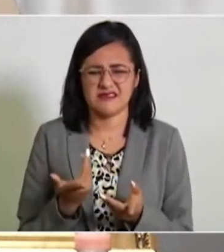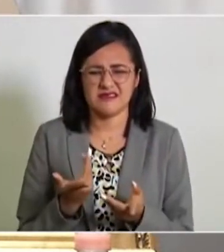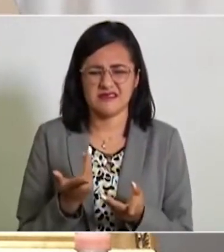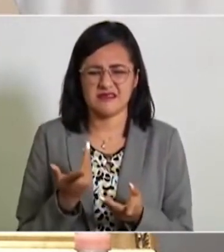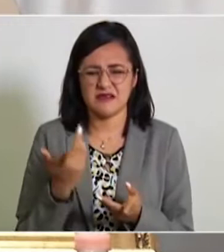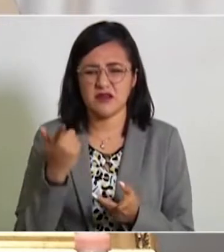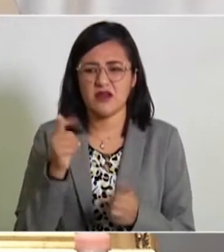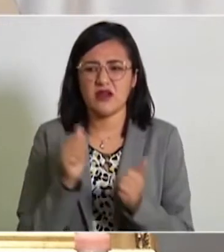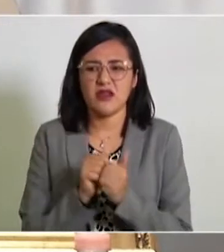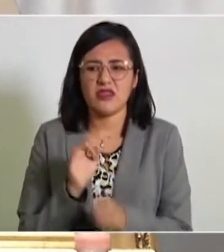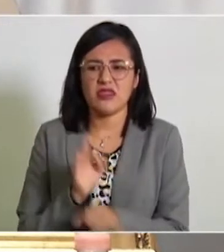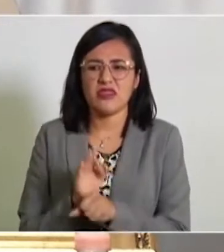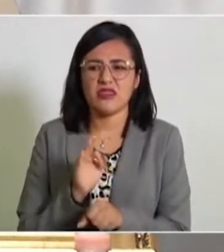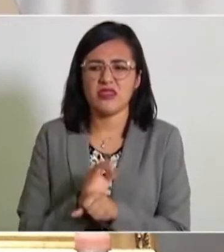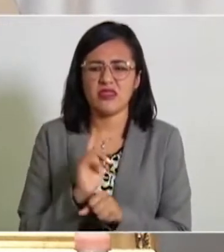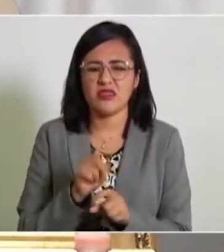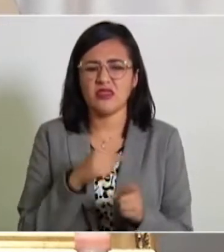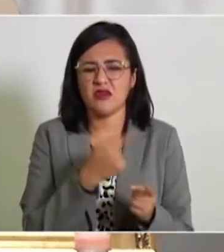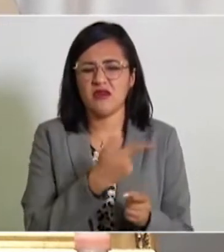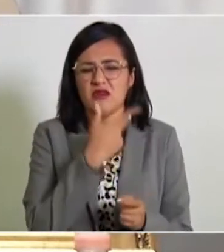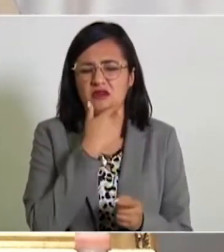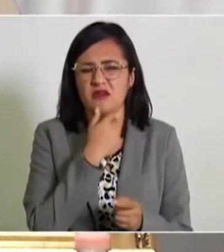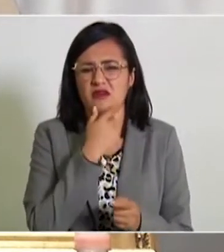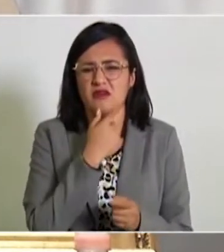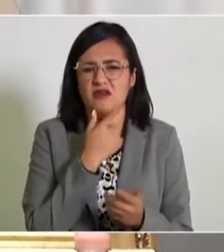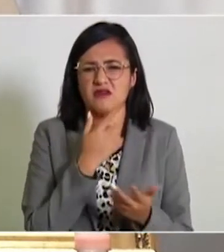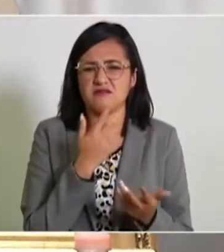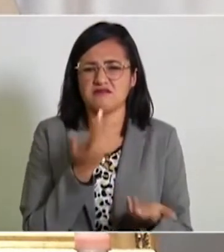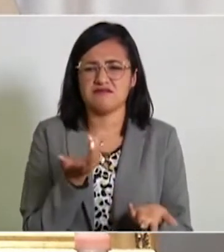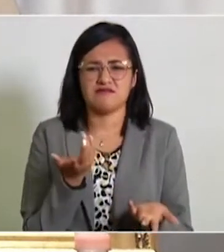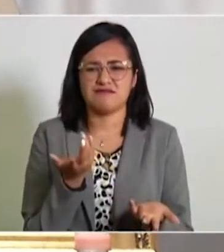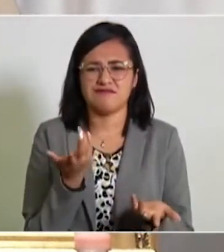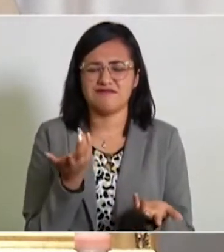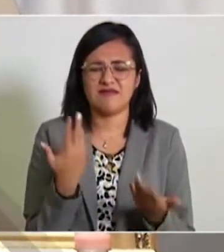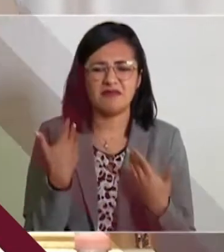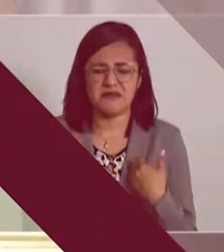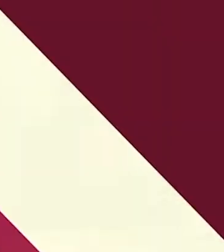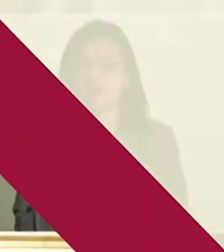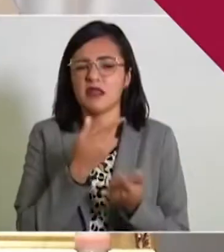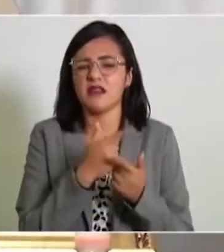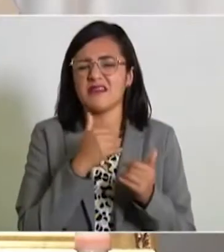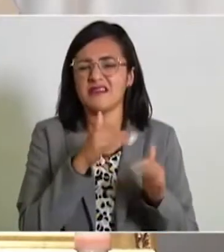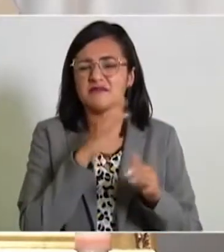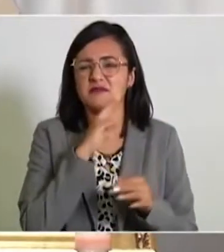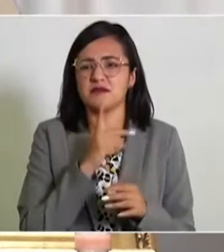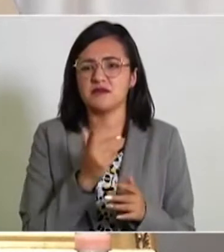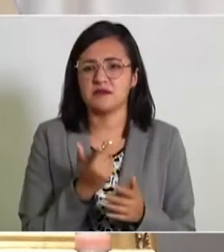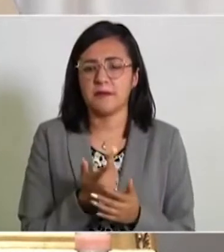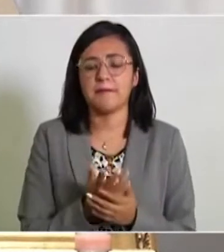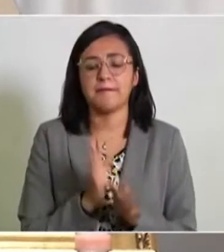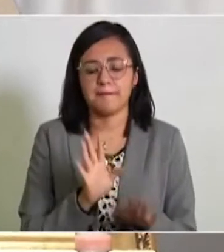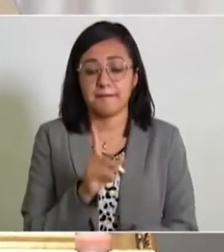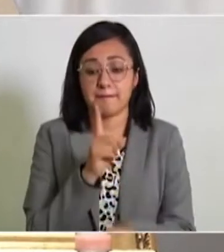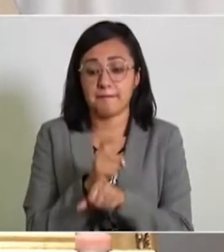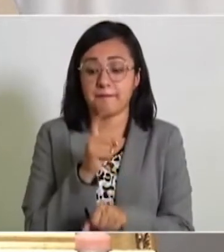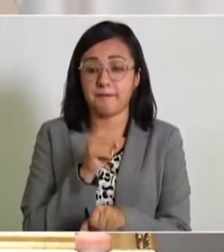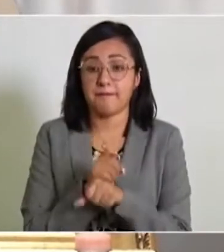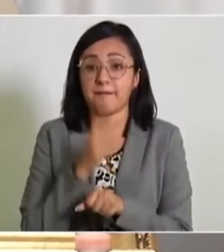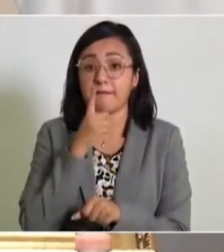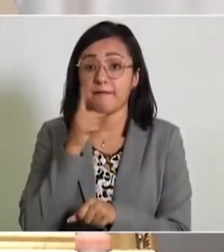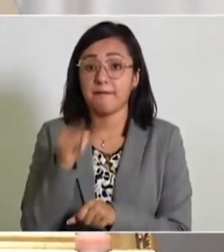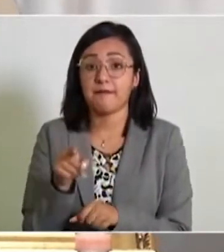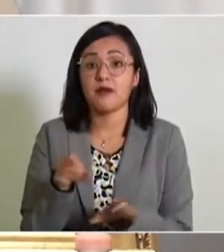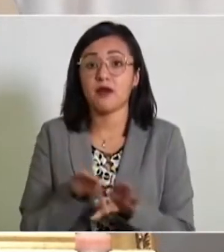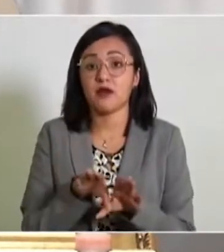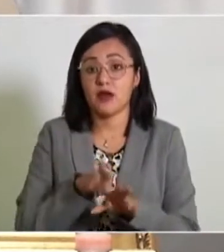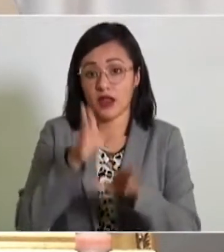con la defensa del presunto responsable 1 le dice que llegue a